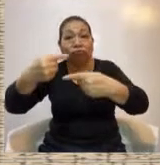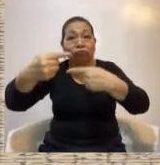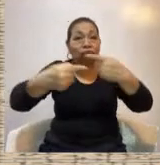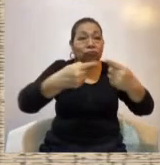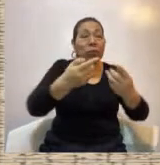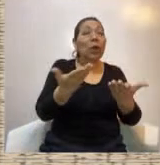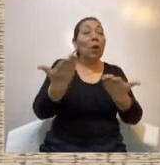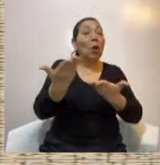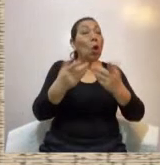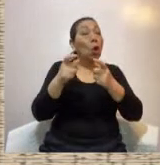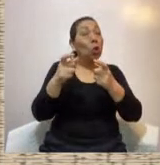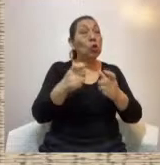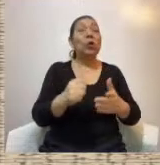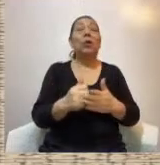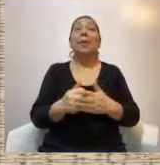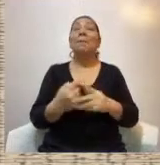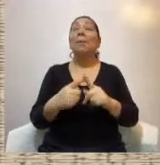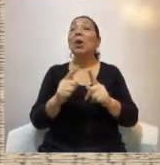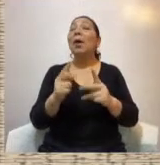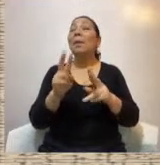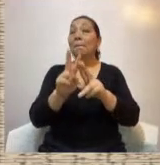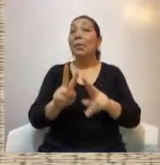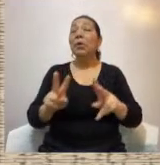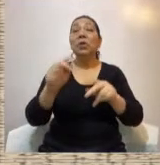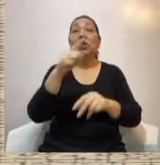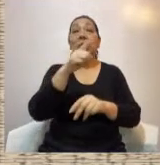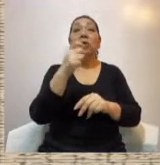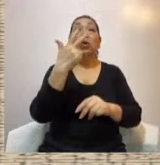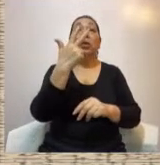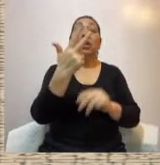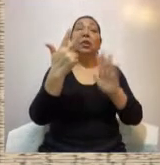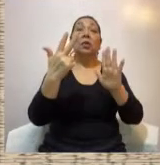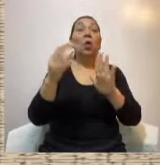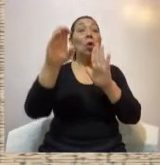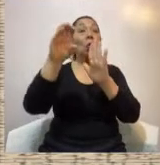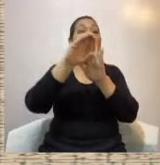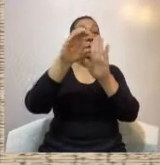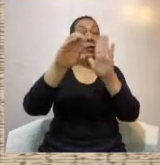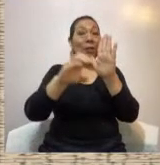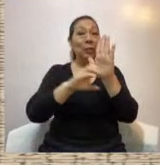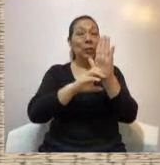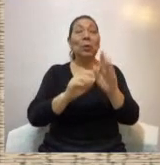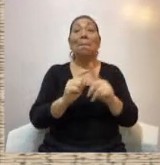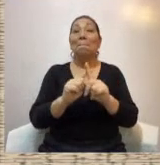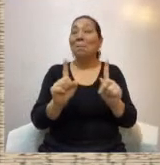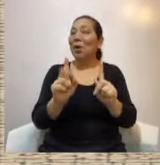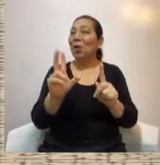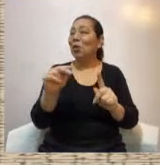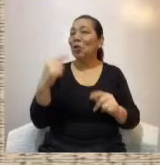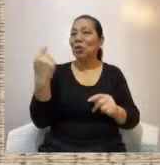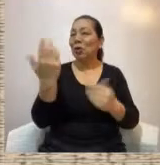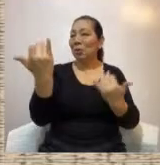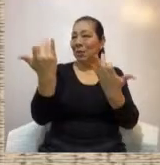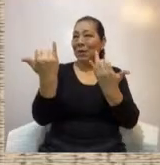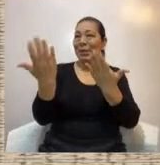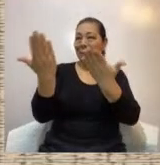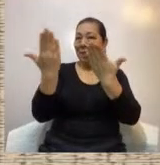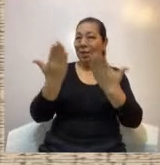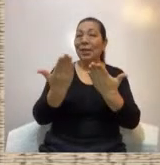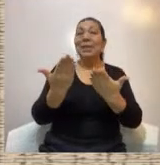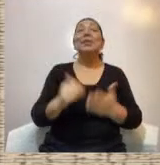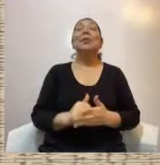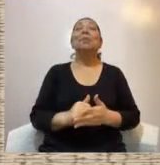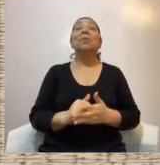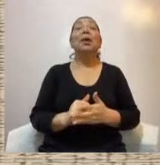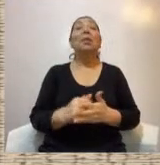a aplicar el control difuso en virtud del artículo 138 de la Constitución. Pero no solamente eso, sino que